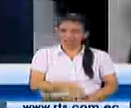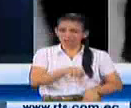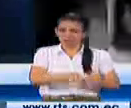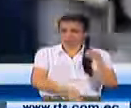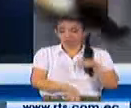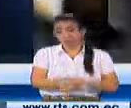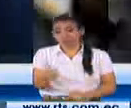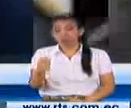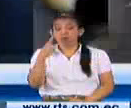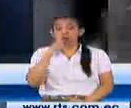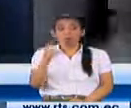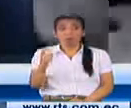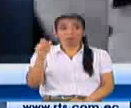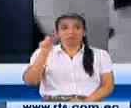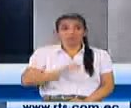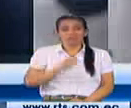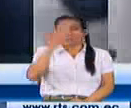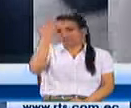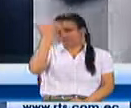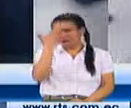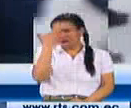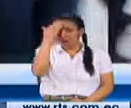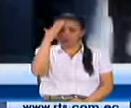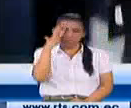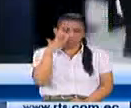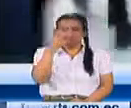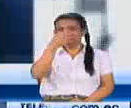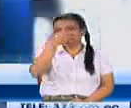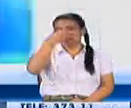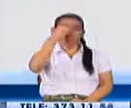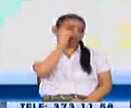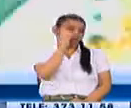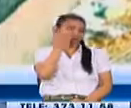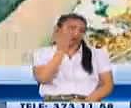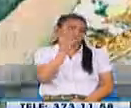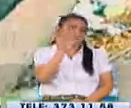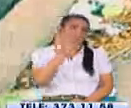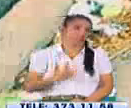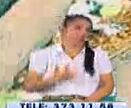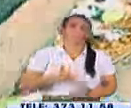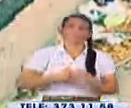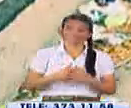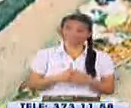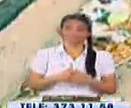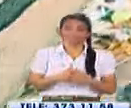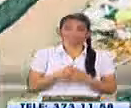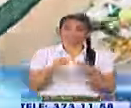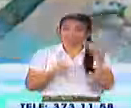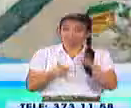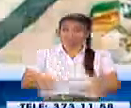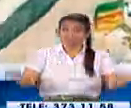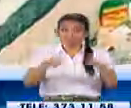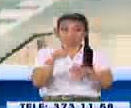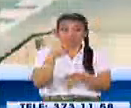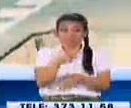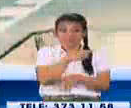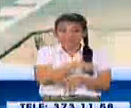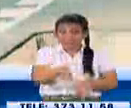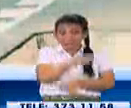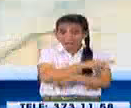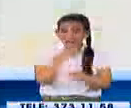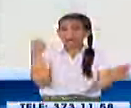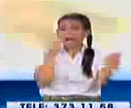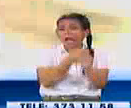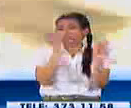otro señor sí tenía toda la parte de la cabeza y la nariz toda fracturada. Según los moradores, los accidentes son constantes en